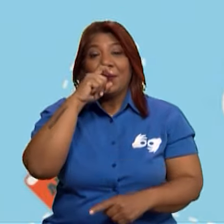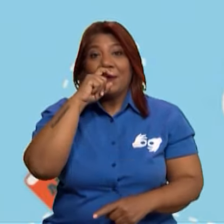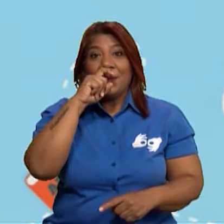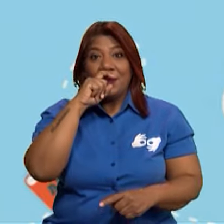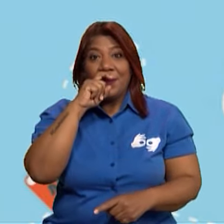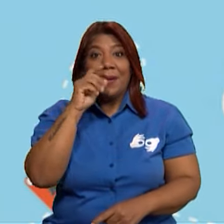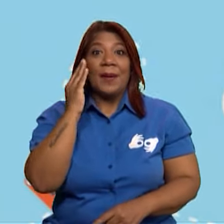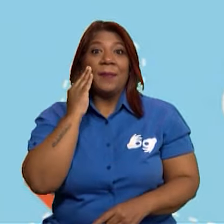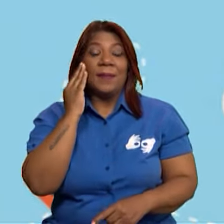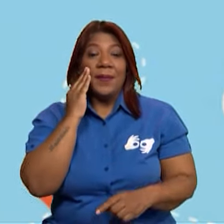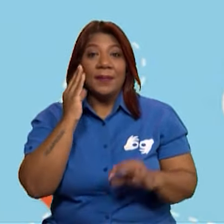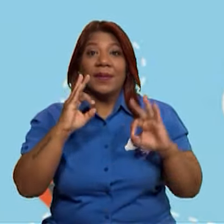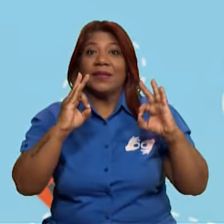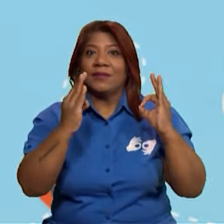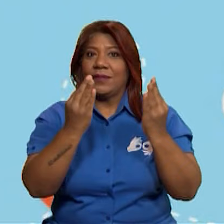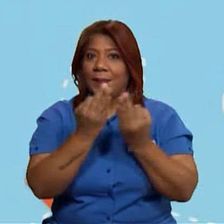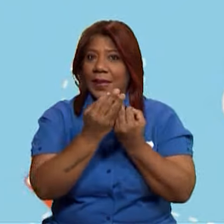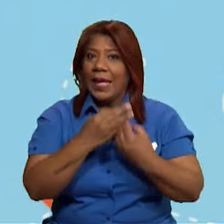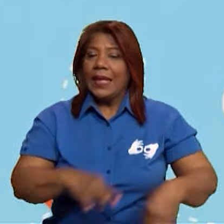mi mamá también puedo